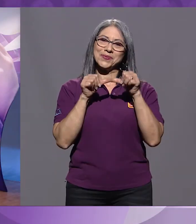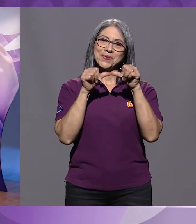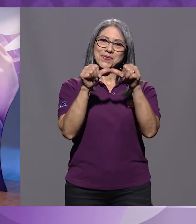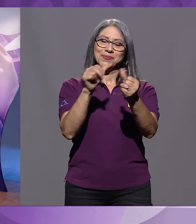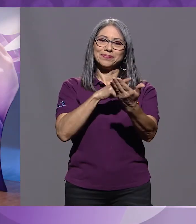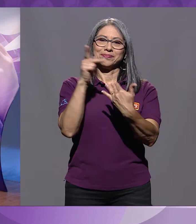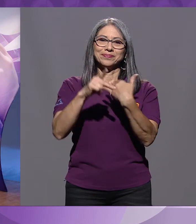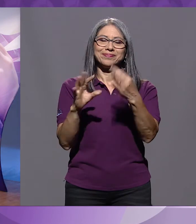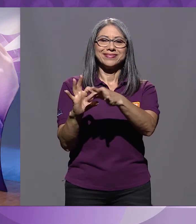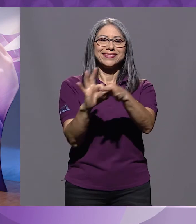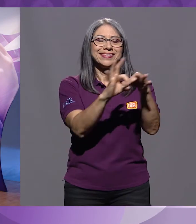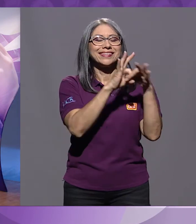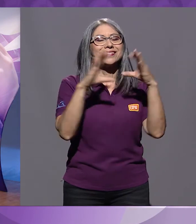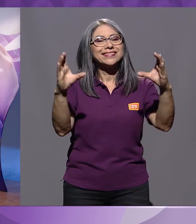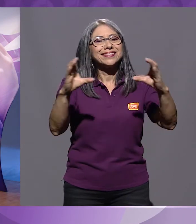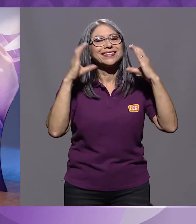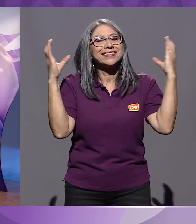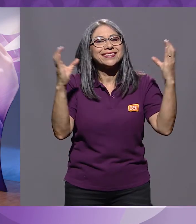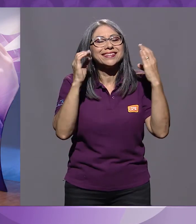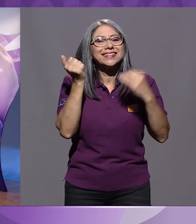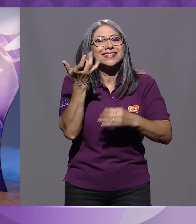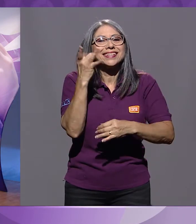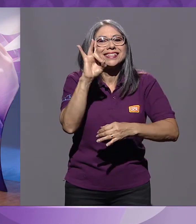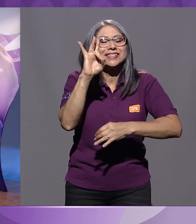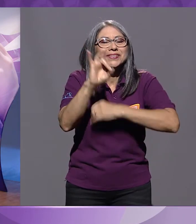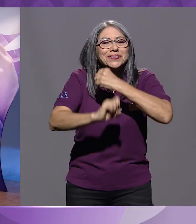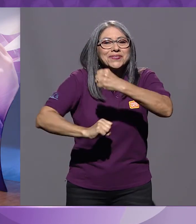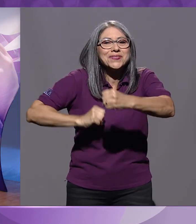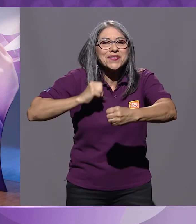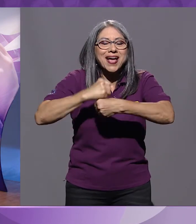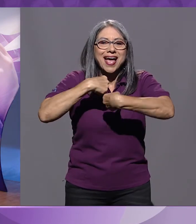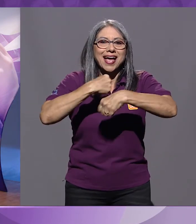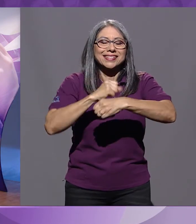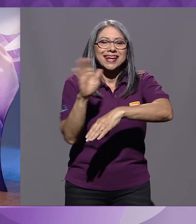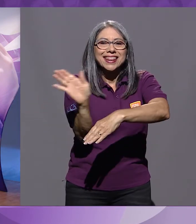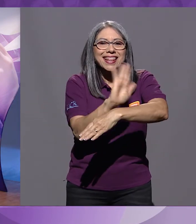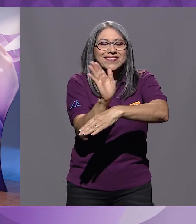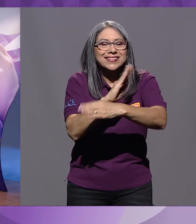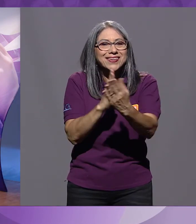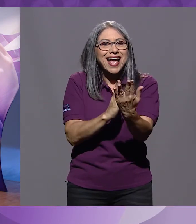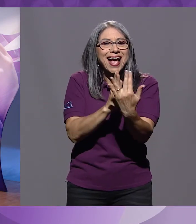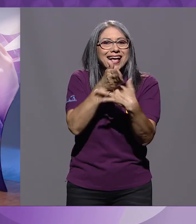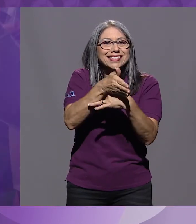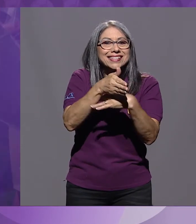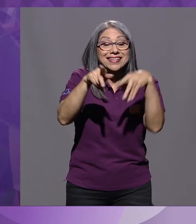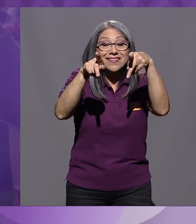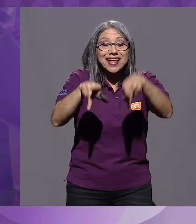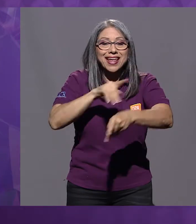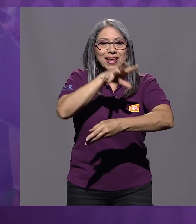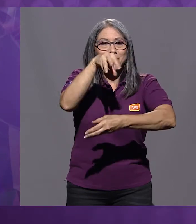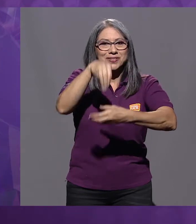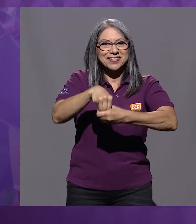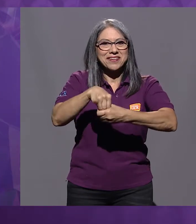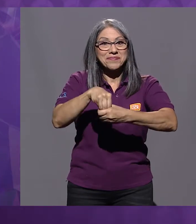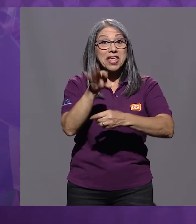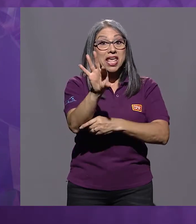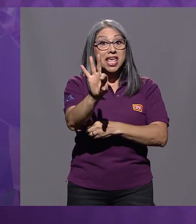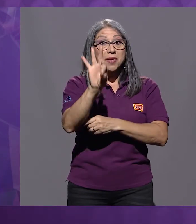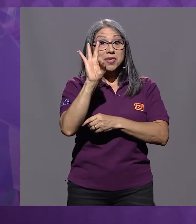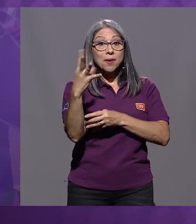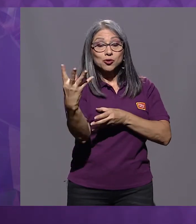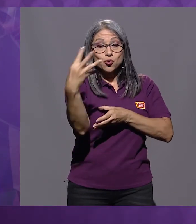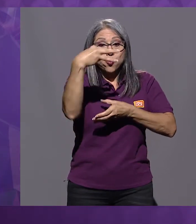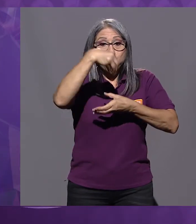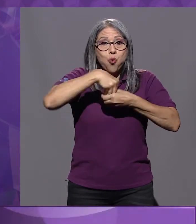Estamos de vuelta en Nexos conmemorando 18 años de hacer televisión accesible e inclusiva. Le invitamos a unirse a